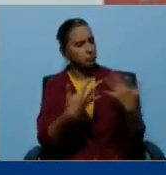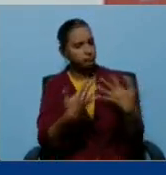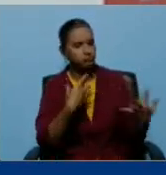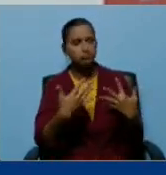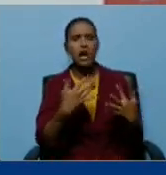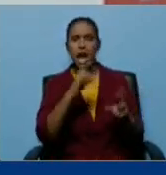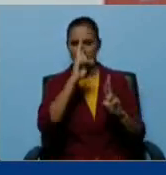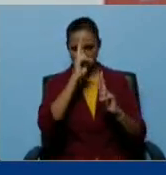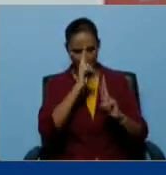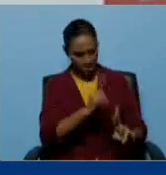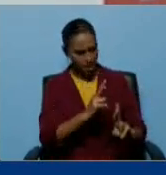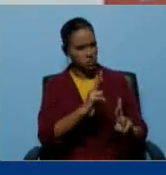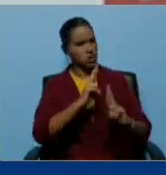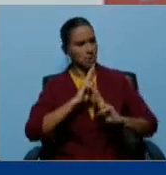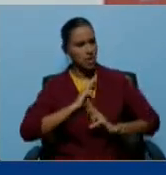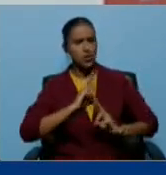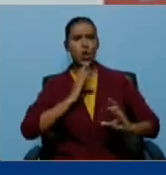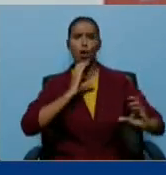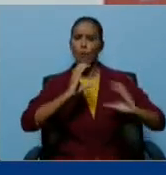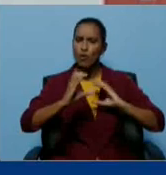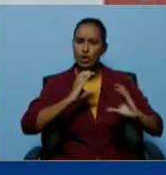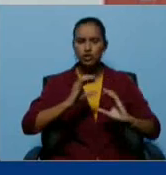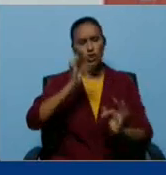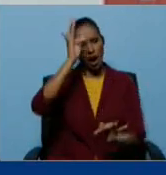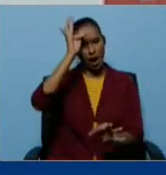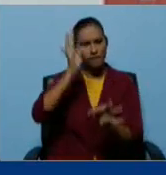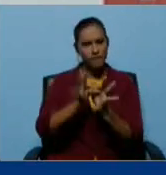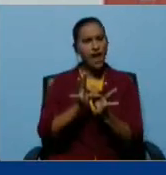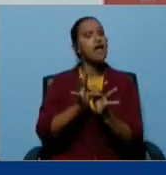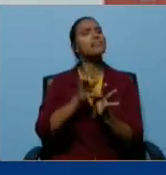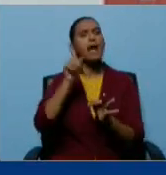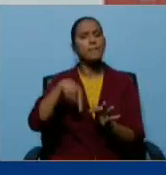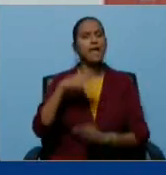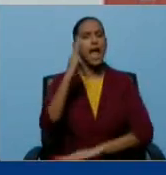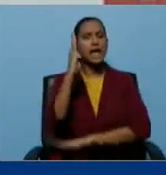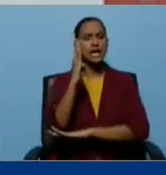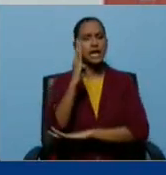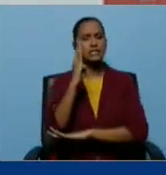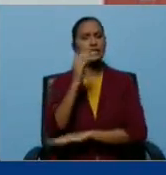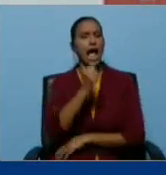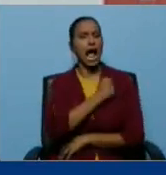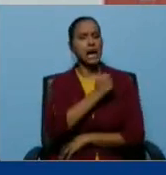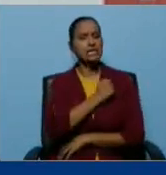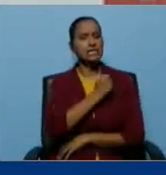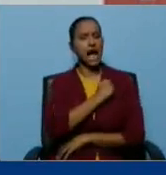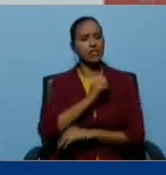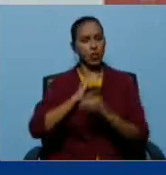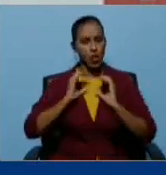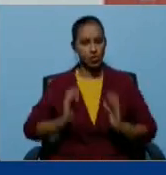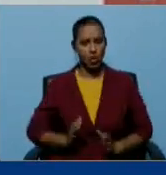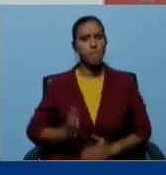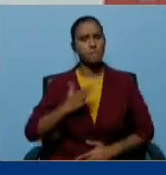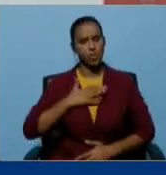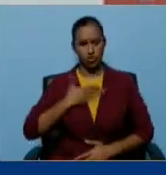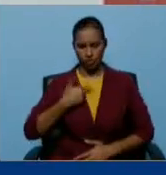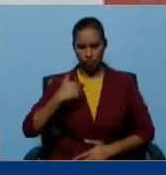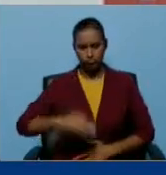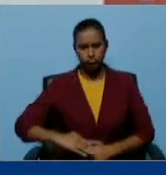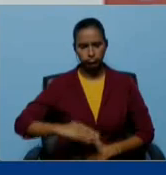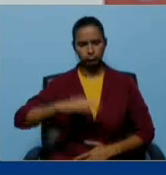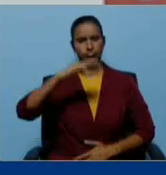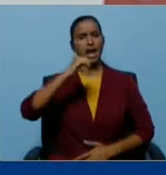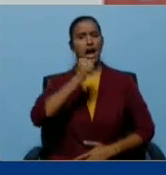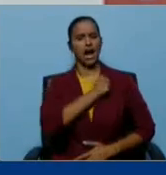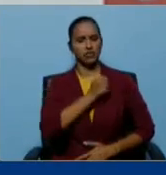y comunicación y de fe con mi Iglesia Católica. Porque nací como niño católico. Hice